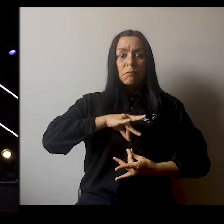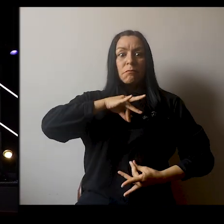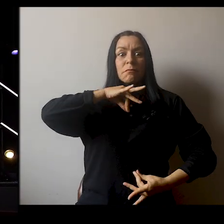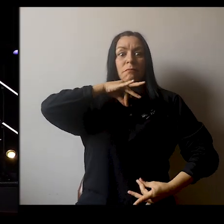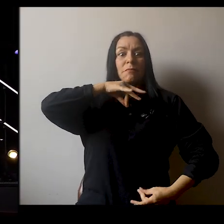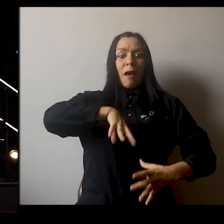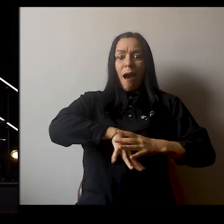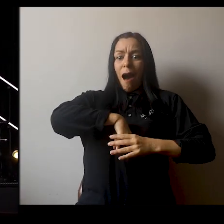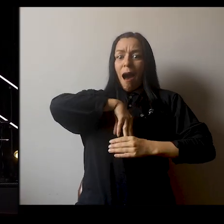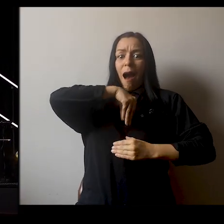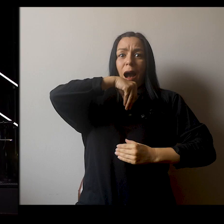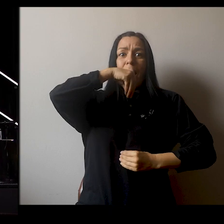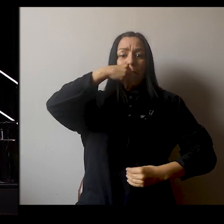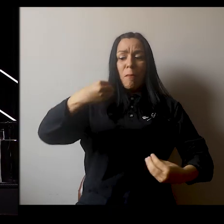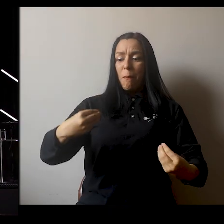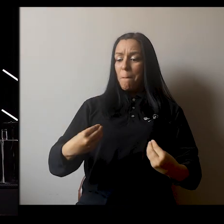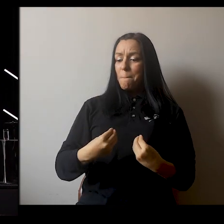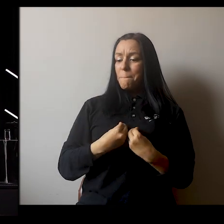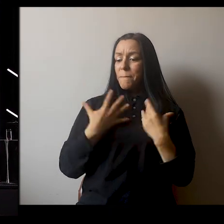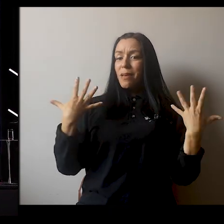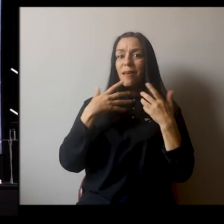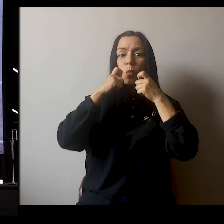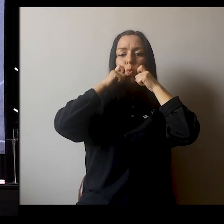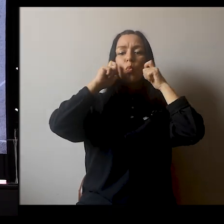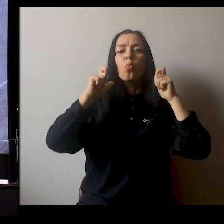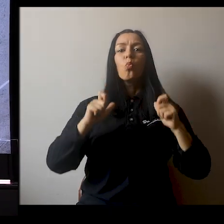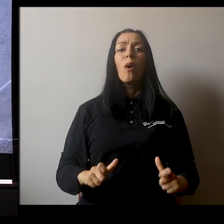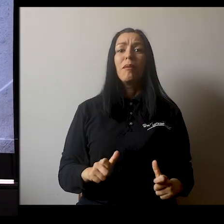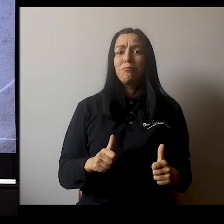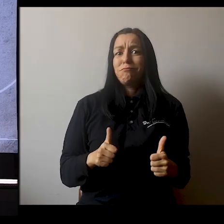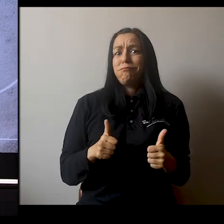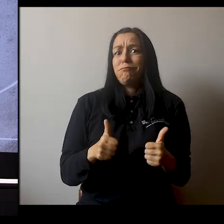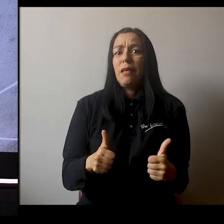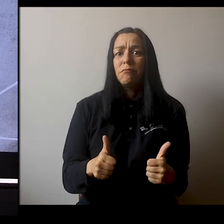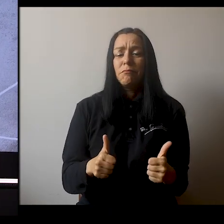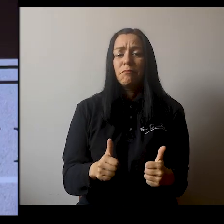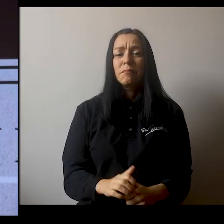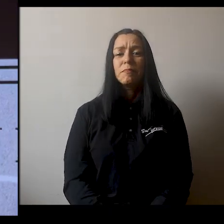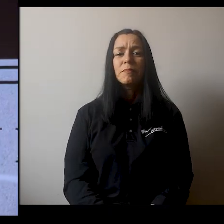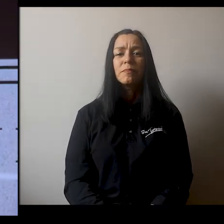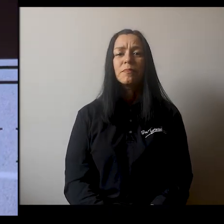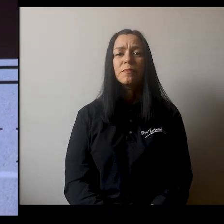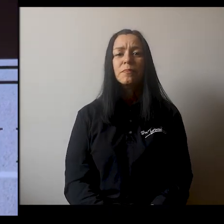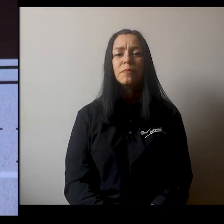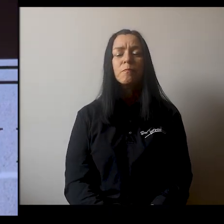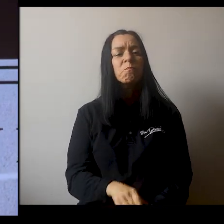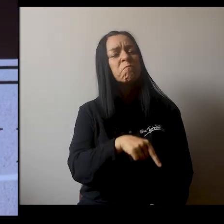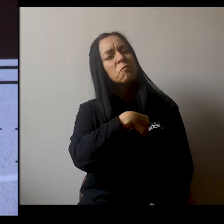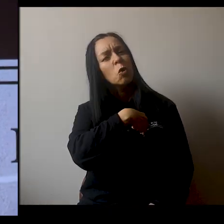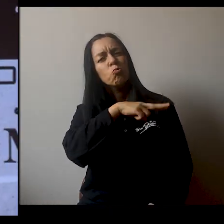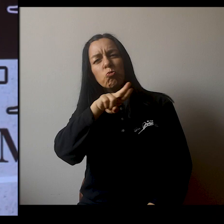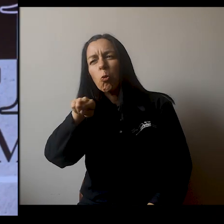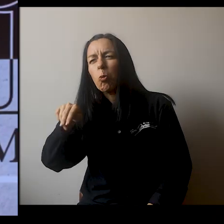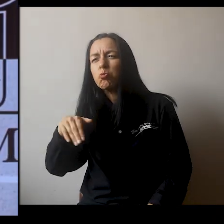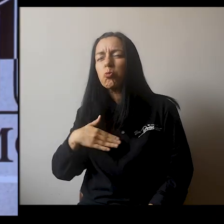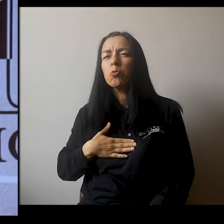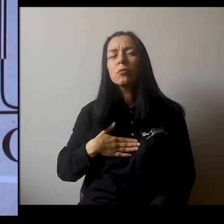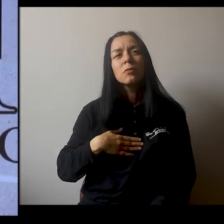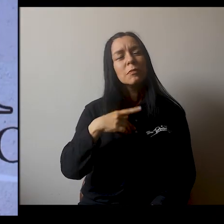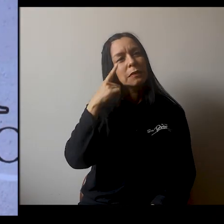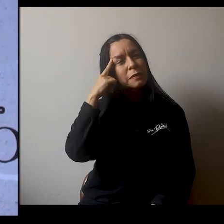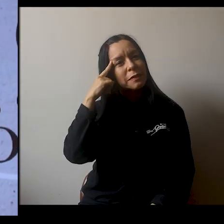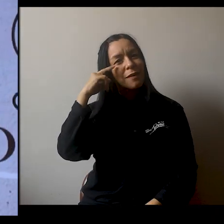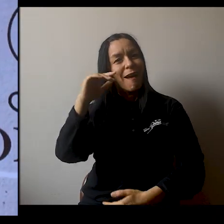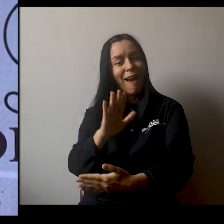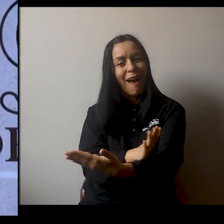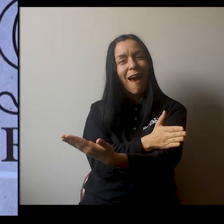mi espíritu y eso vivifica mi alma y eso vivifica mi cuerpo. Entonces, cuando